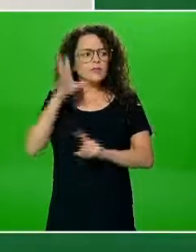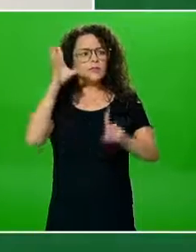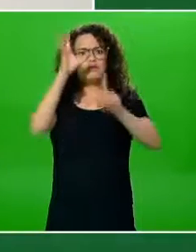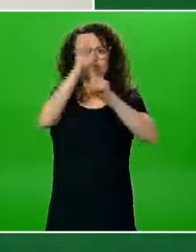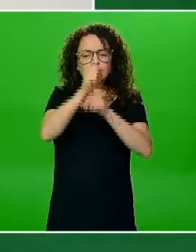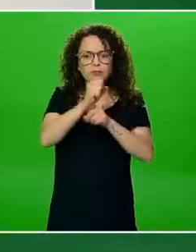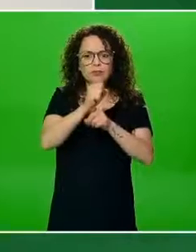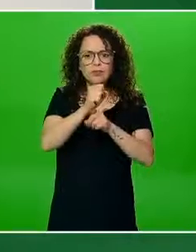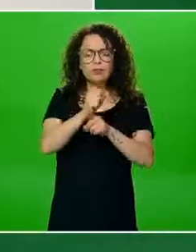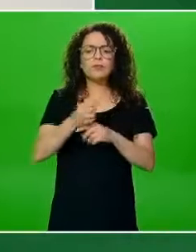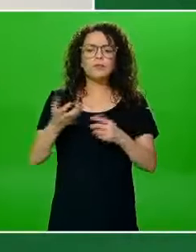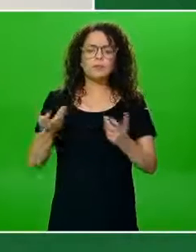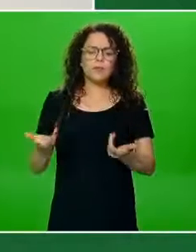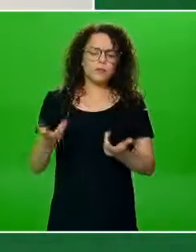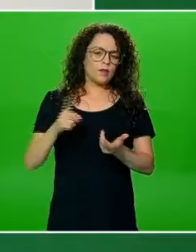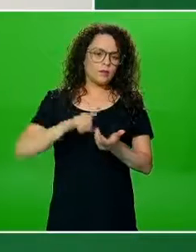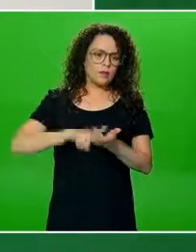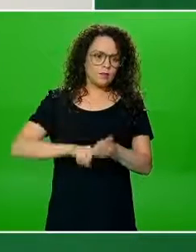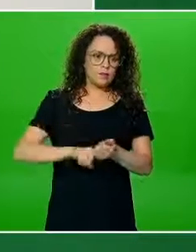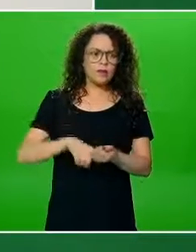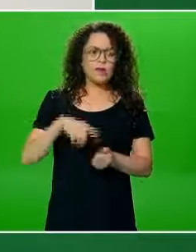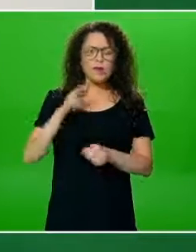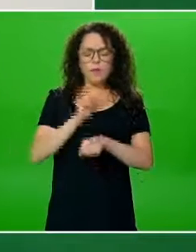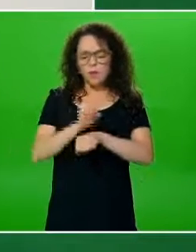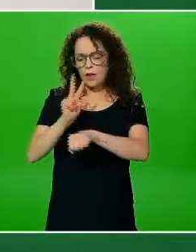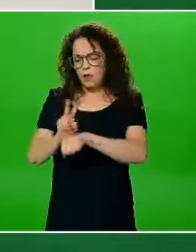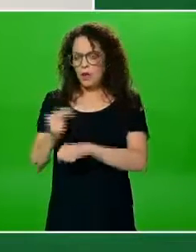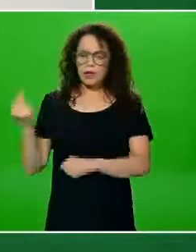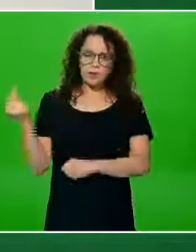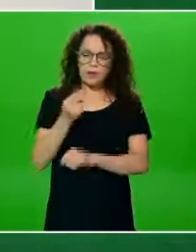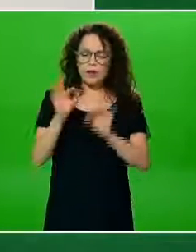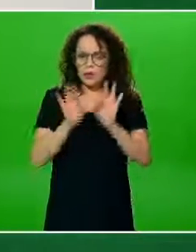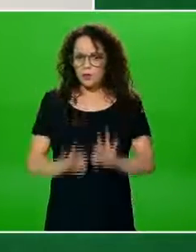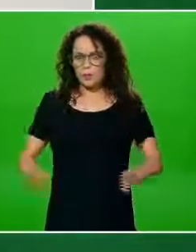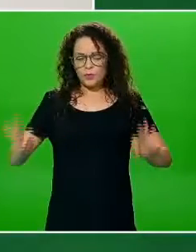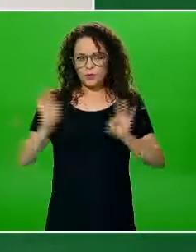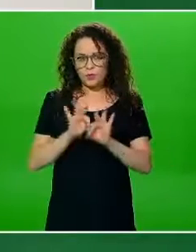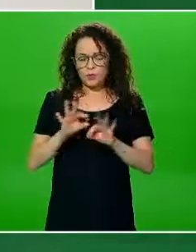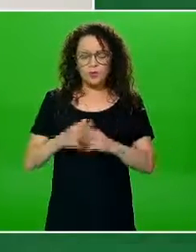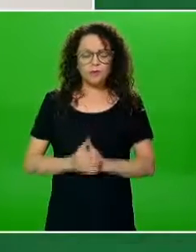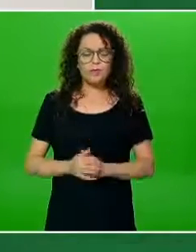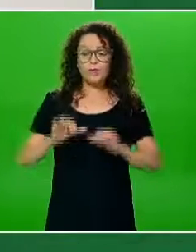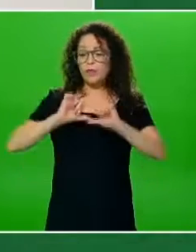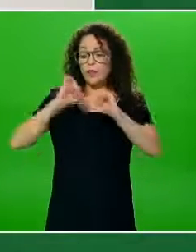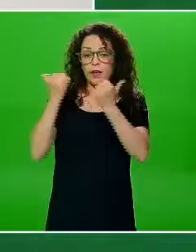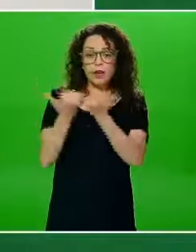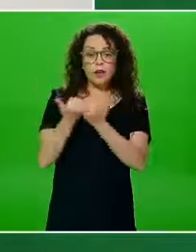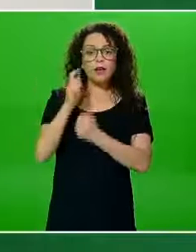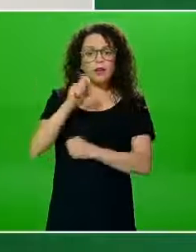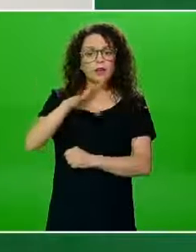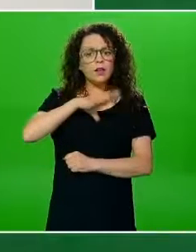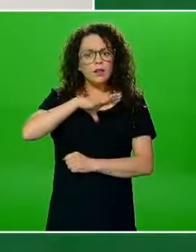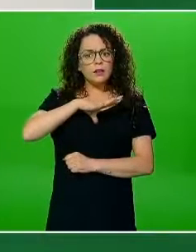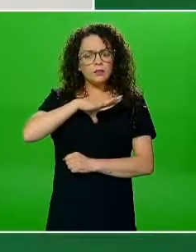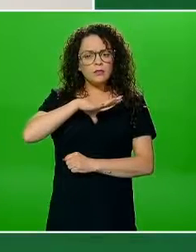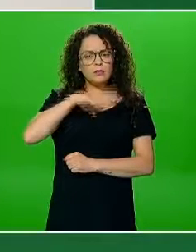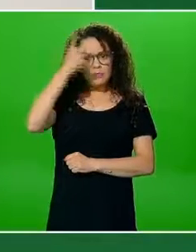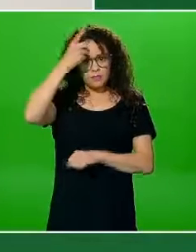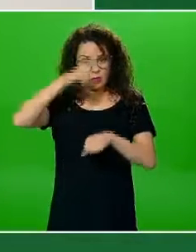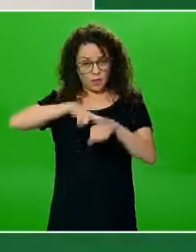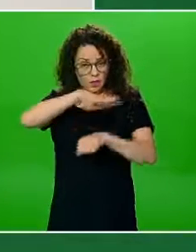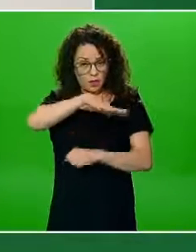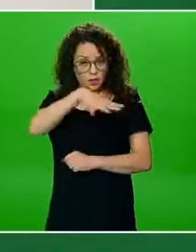acción, es, como su nombre lo indica, la vigilancia epidemiológica. Una de las áreas que se encuentran en la Dirección